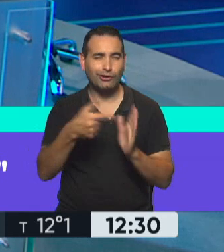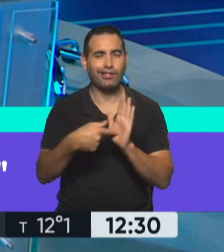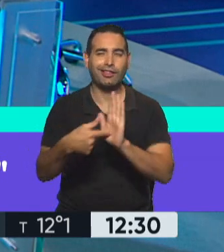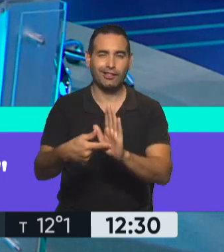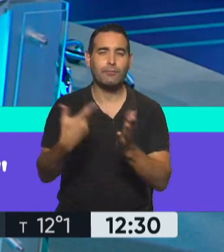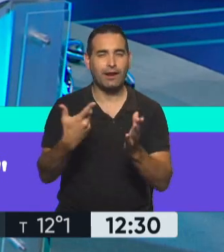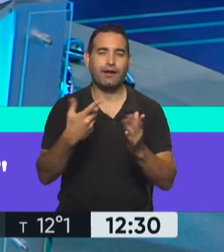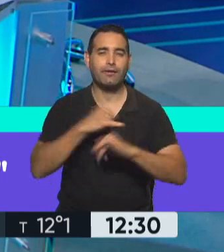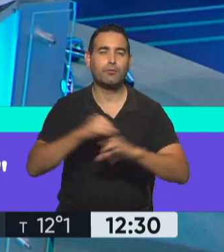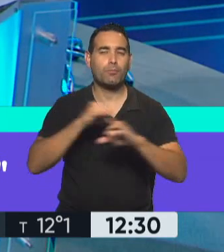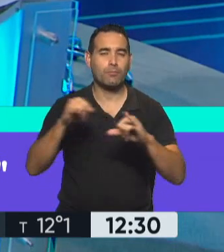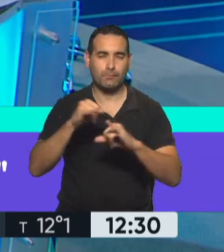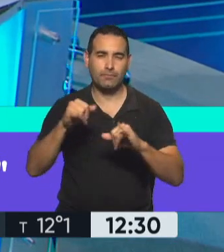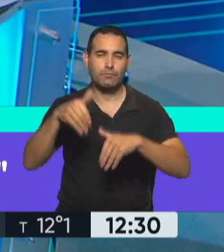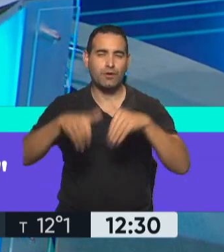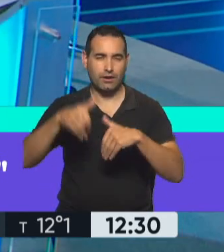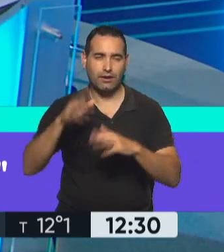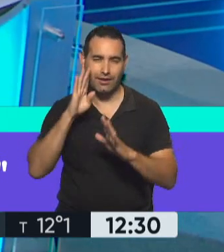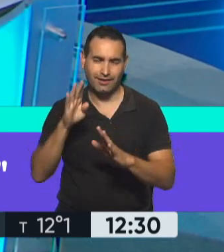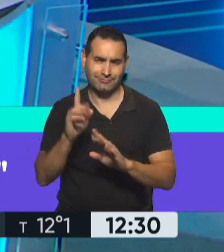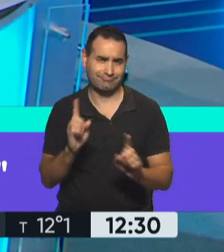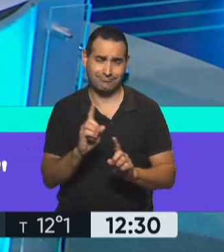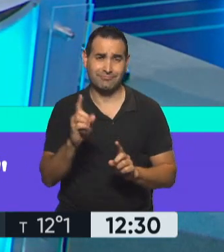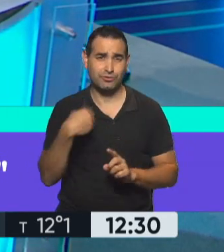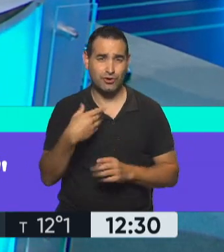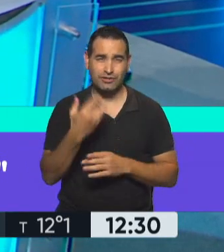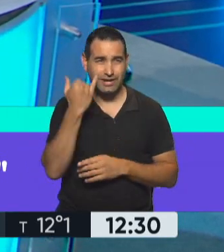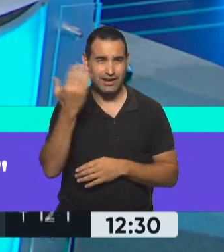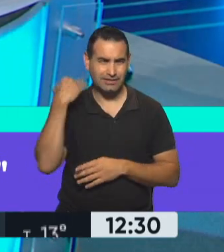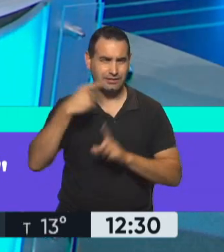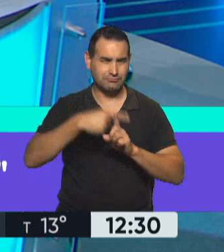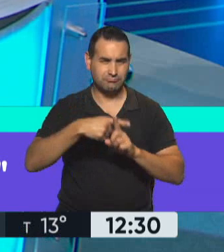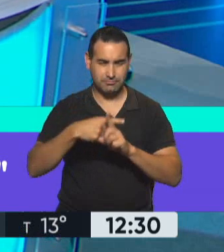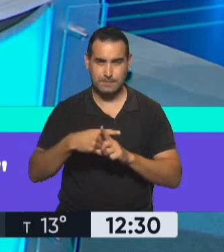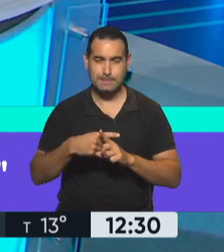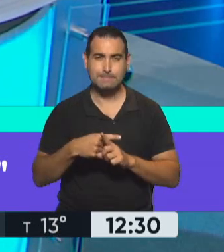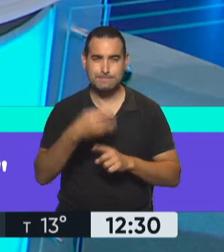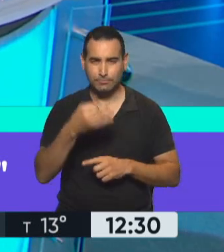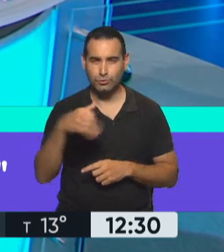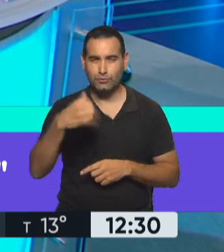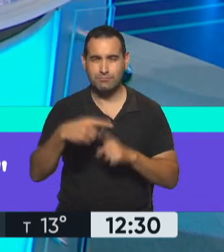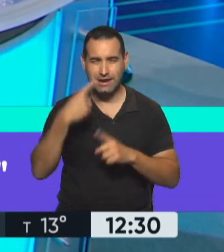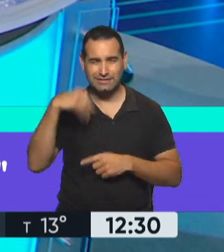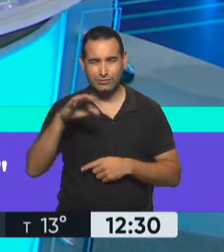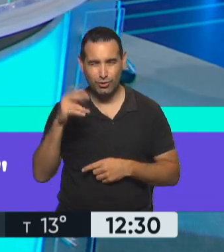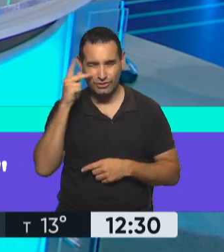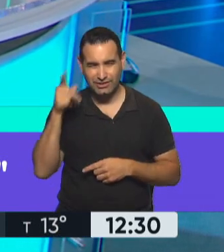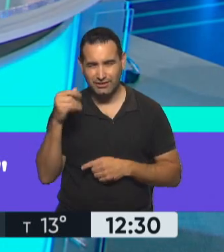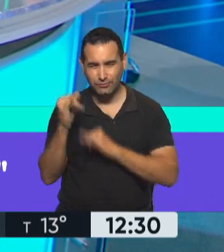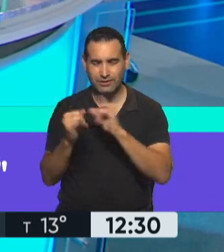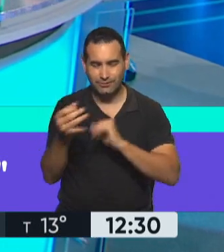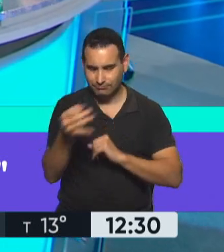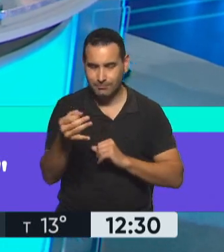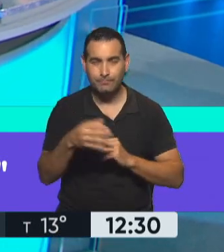una idea, nosotros hicimos un cálculo, algo sobre esto se refirió Máximo Kirchner también ayer en su